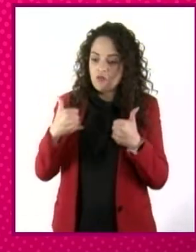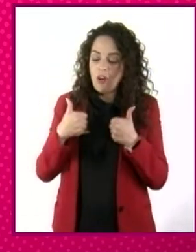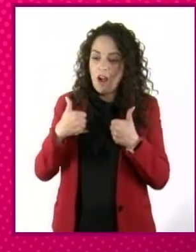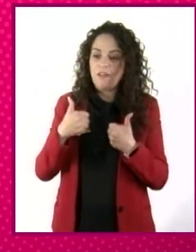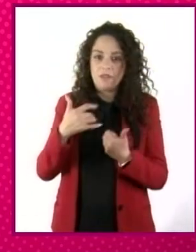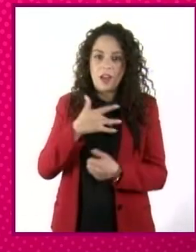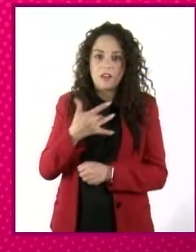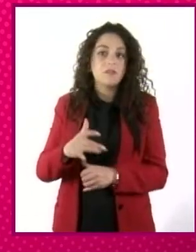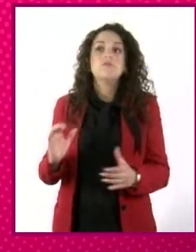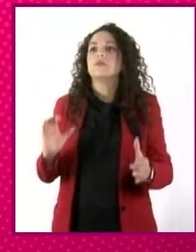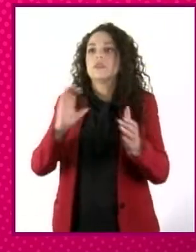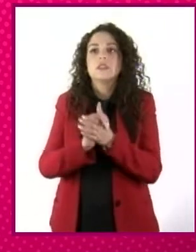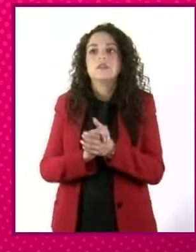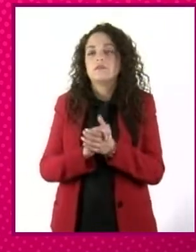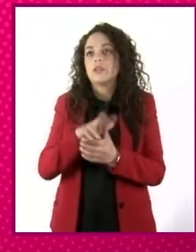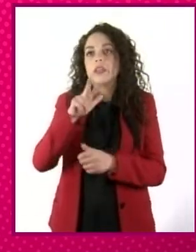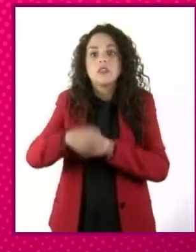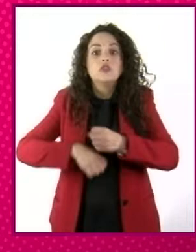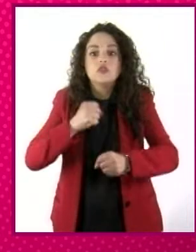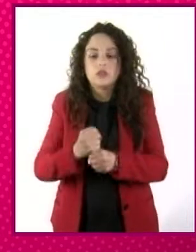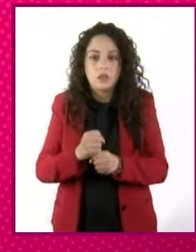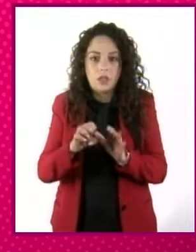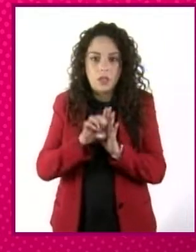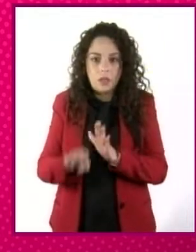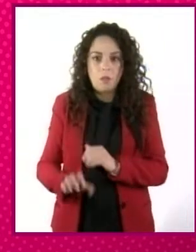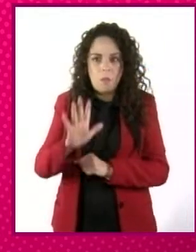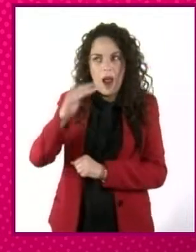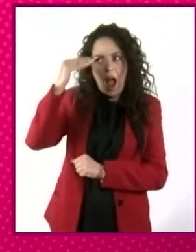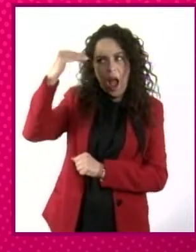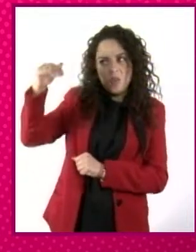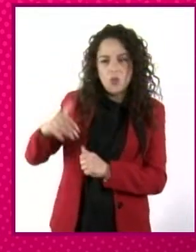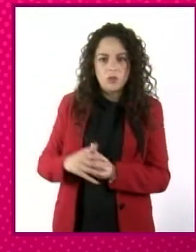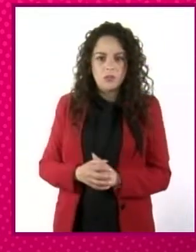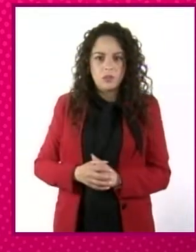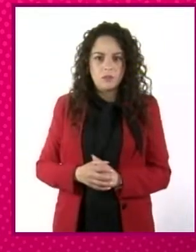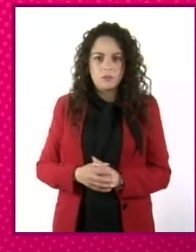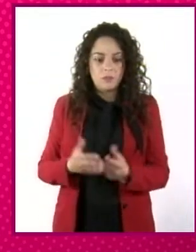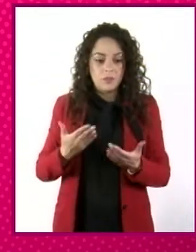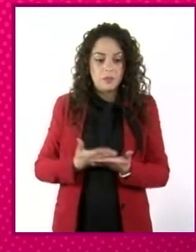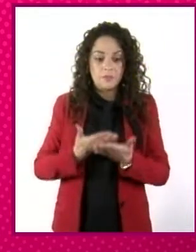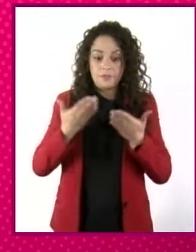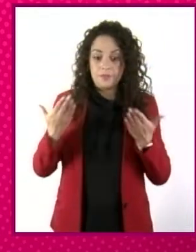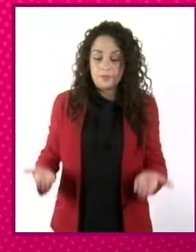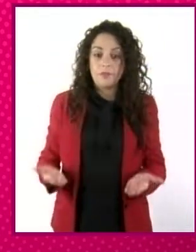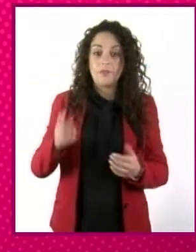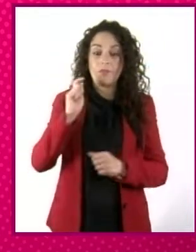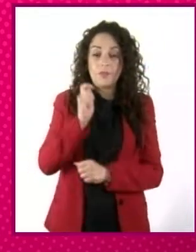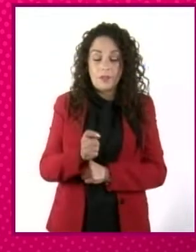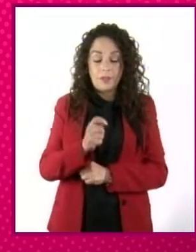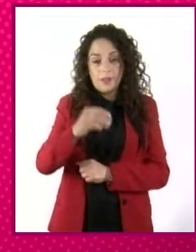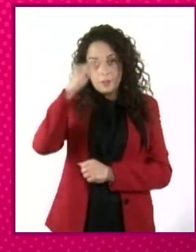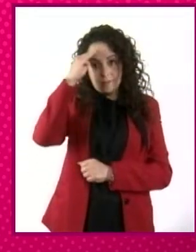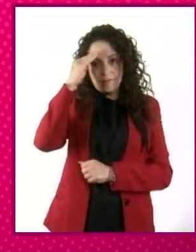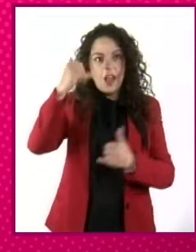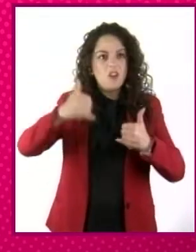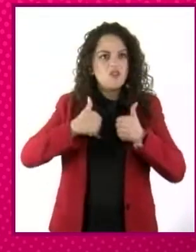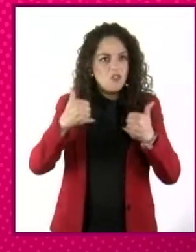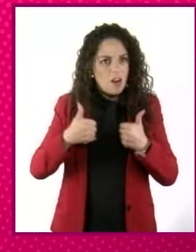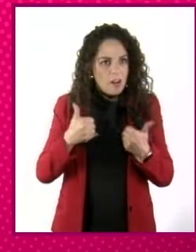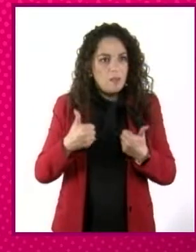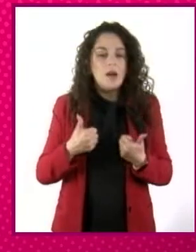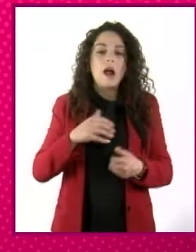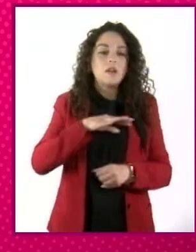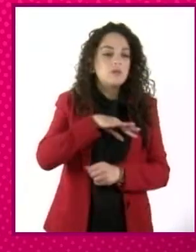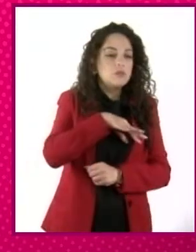los 18 años, entonces no existía un poco esta idea de la adolescencia como una etapa de búsqueda, de ir formando la identidad,